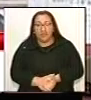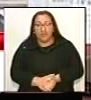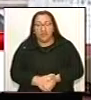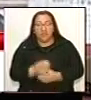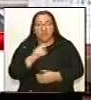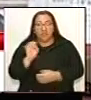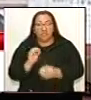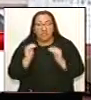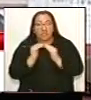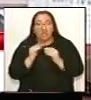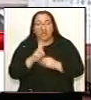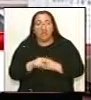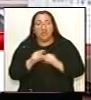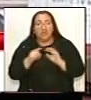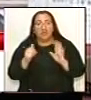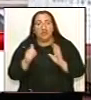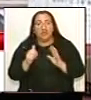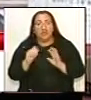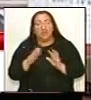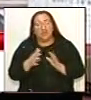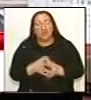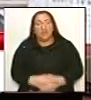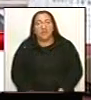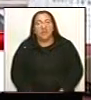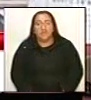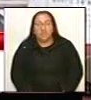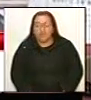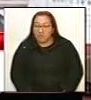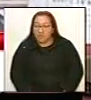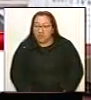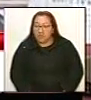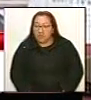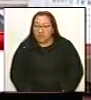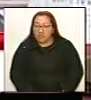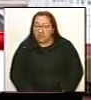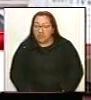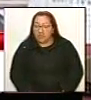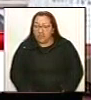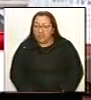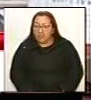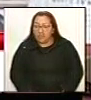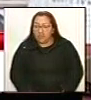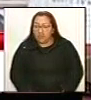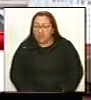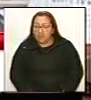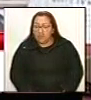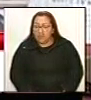igual al del 2016 aproximadamente, equivalente.